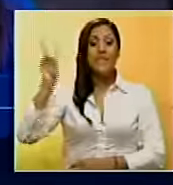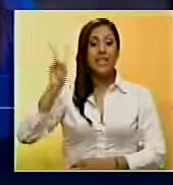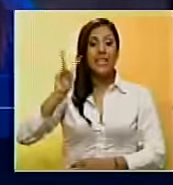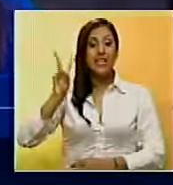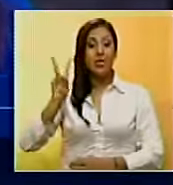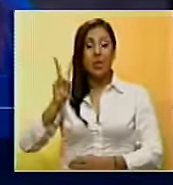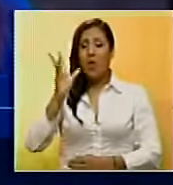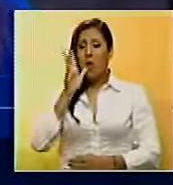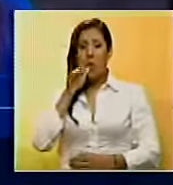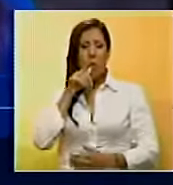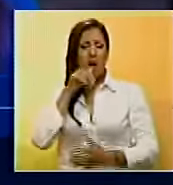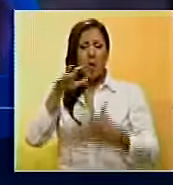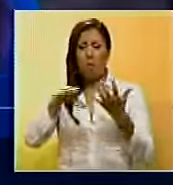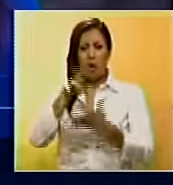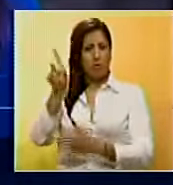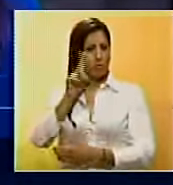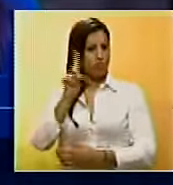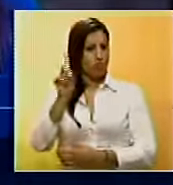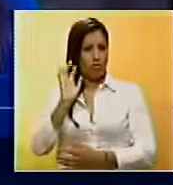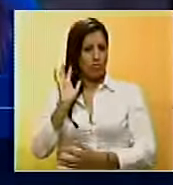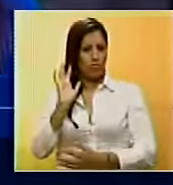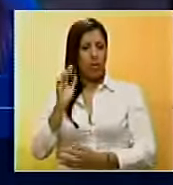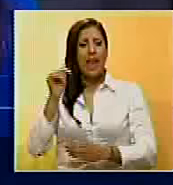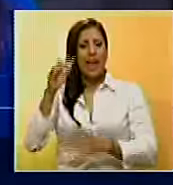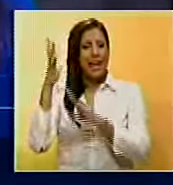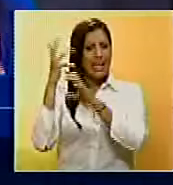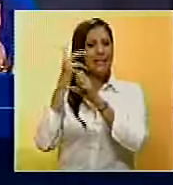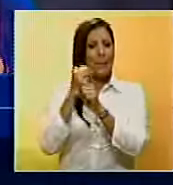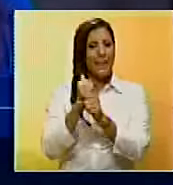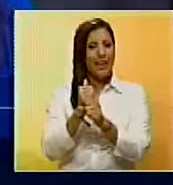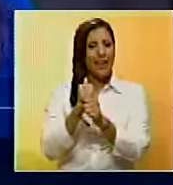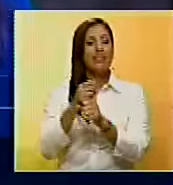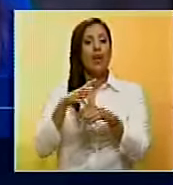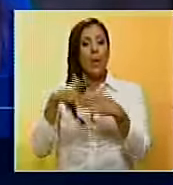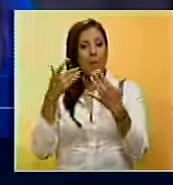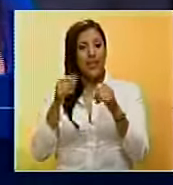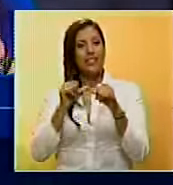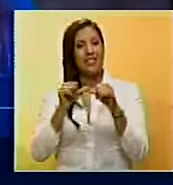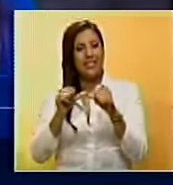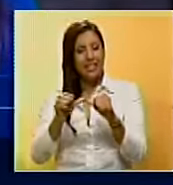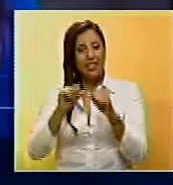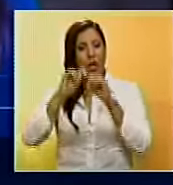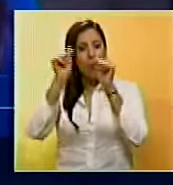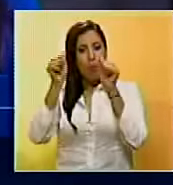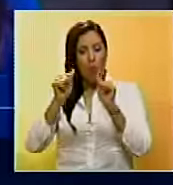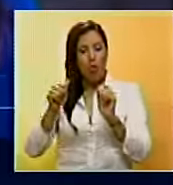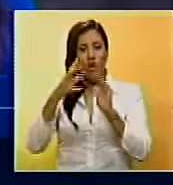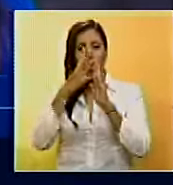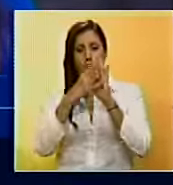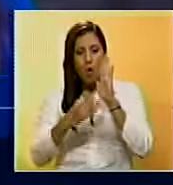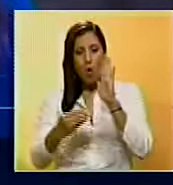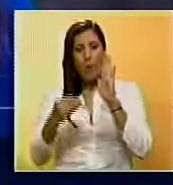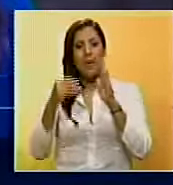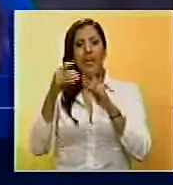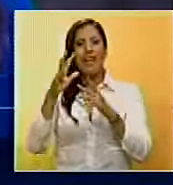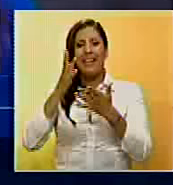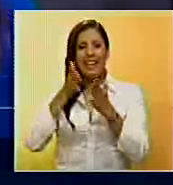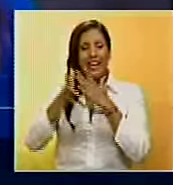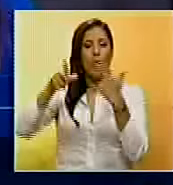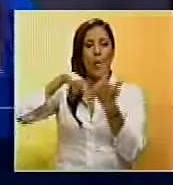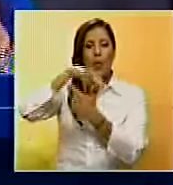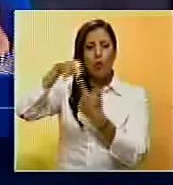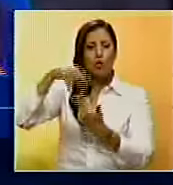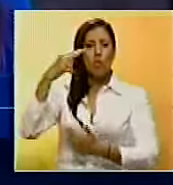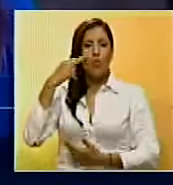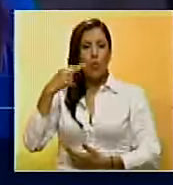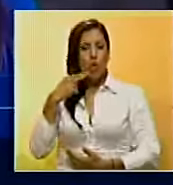Venezuela no es una amenaza, es una esperanza, por lo que constituye su modelo de referente, lo que constituye la revolución